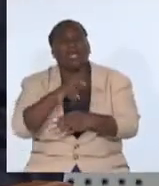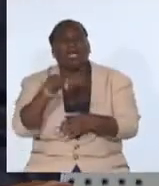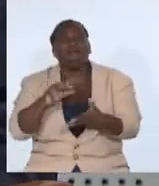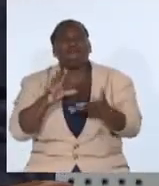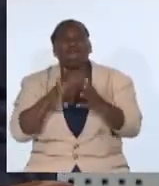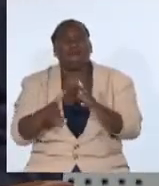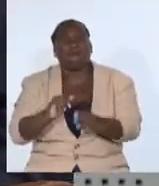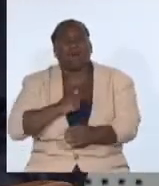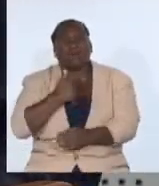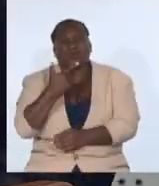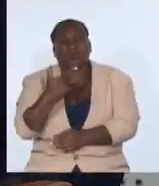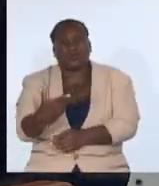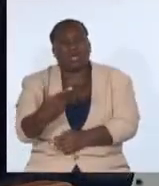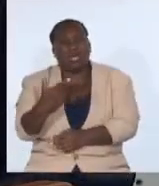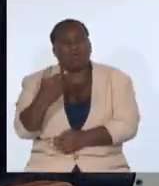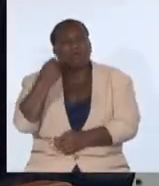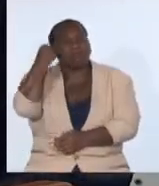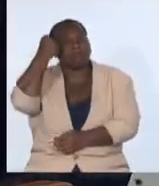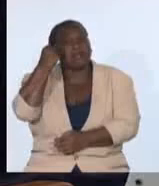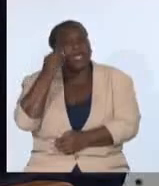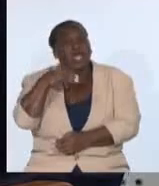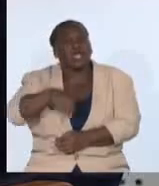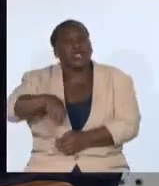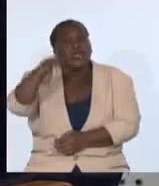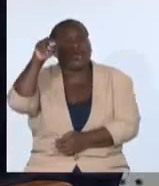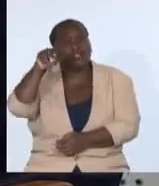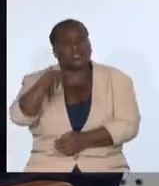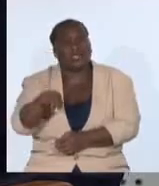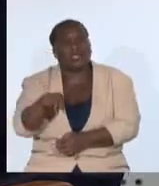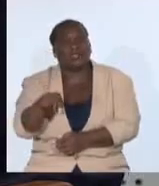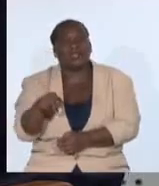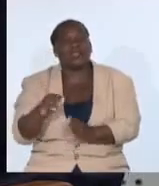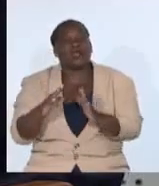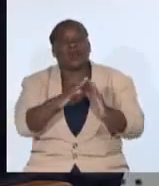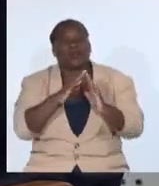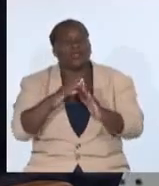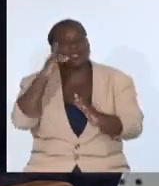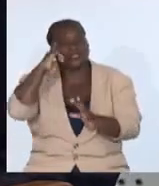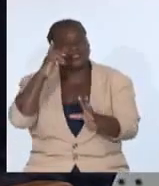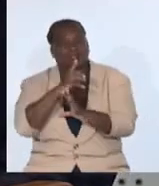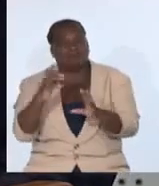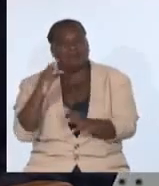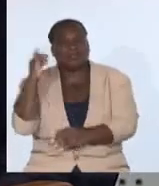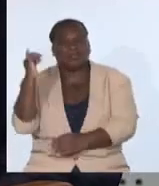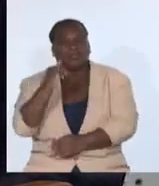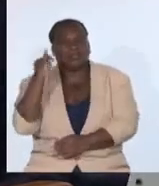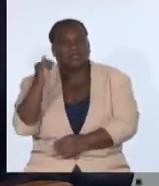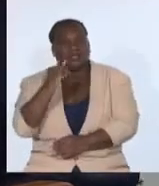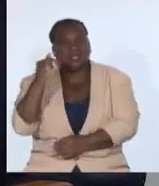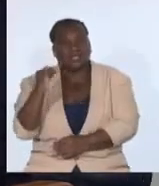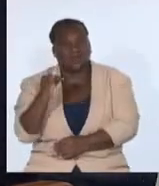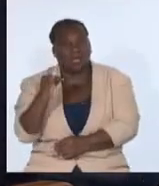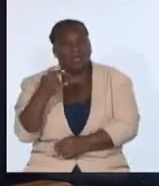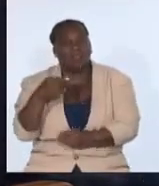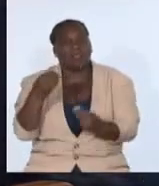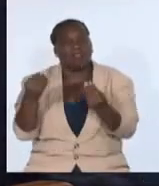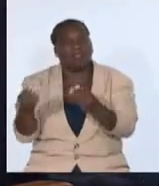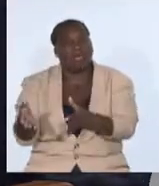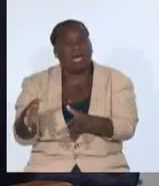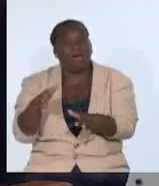y las perspectivas del Norte y que privan a la comunidad científica internacional de un capital intelectual